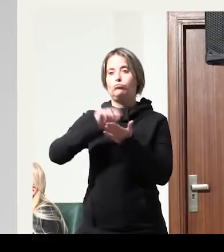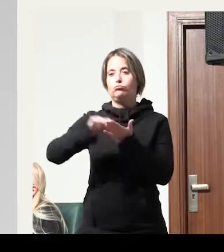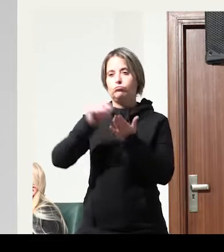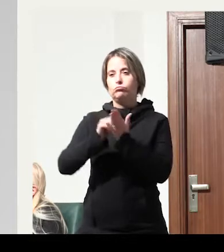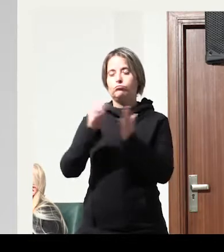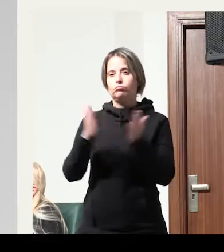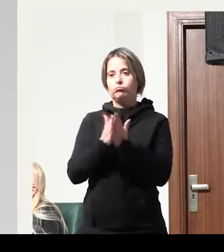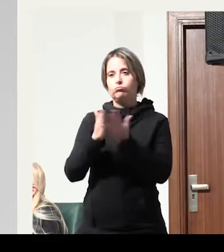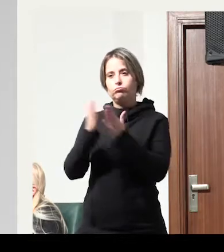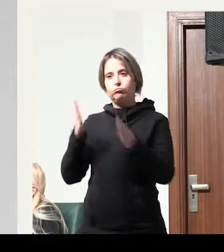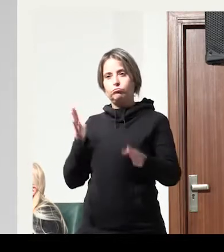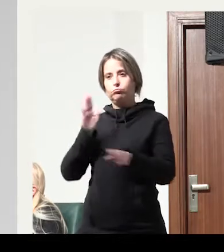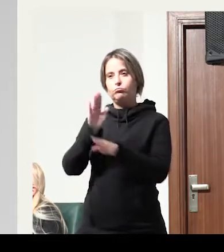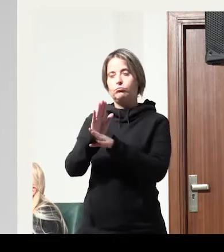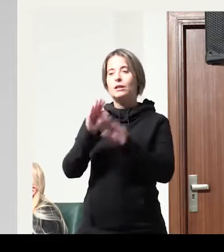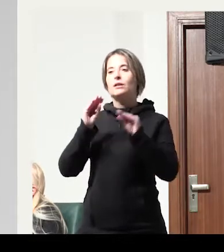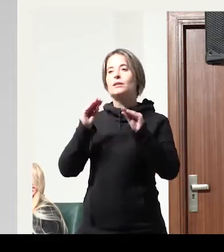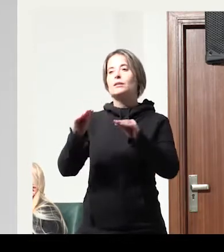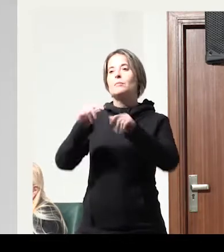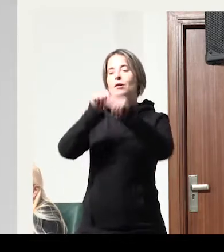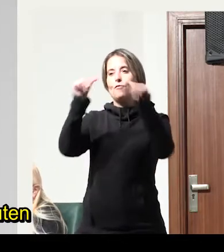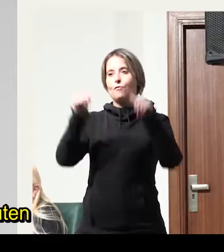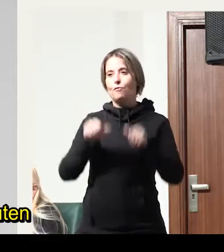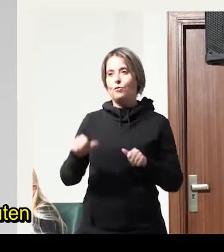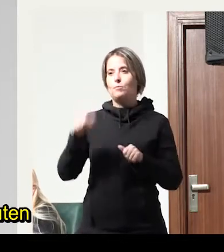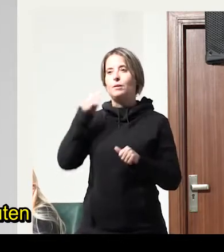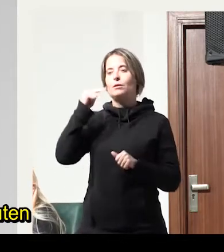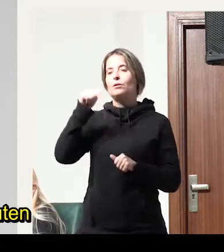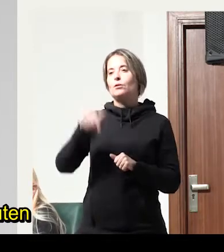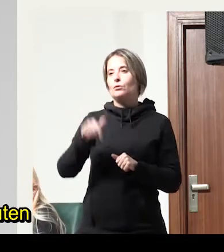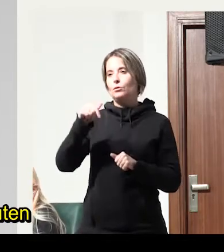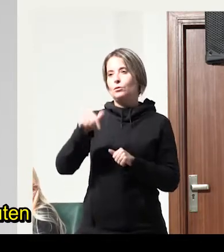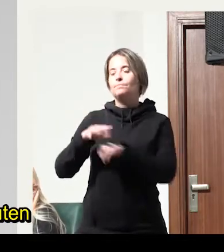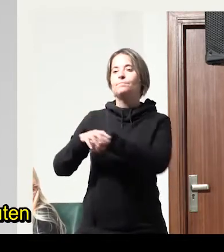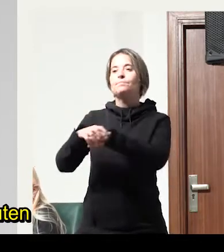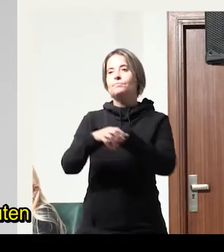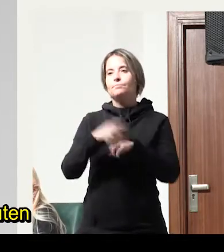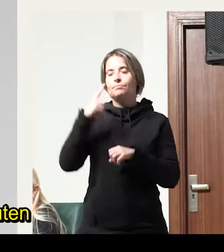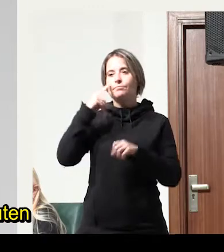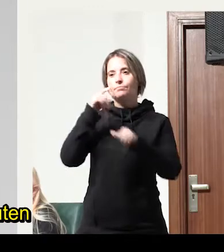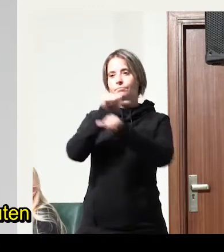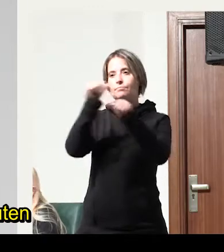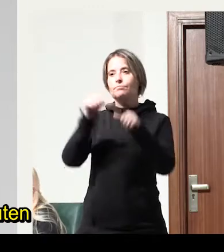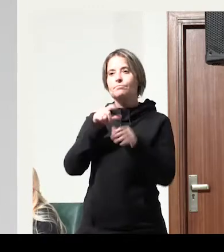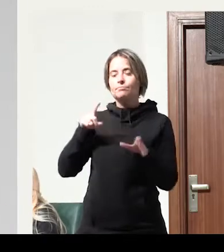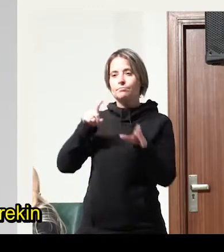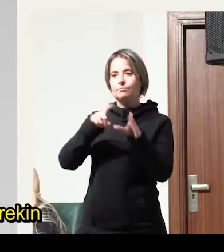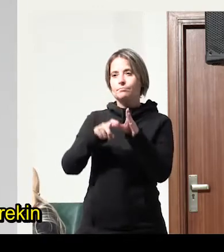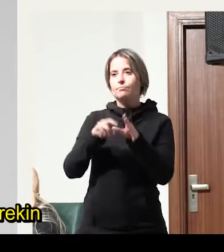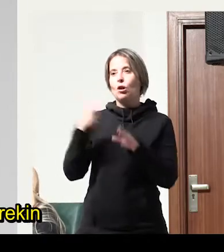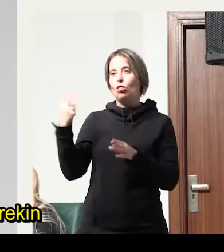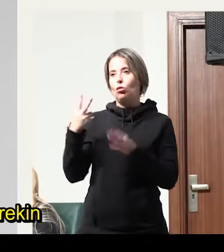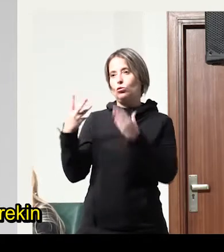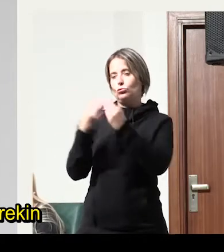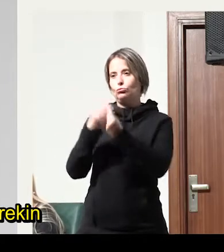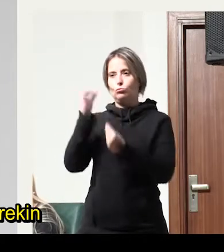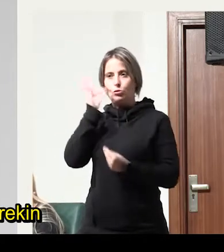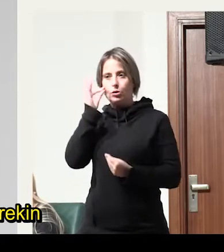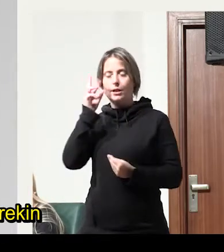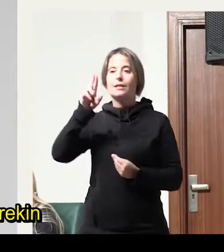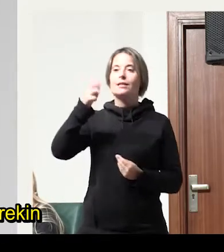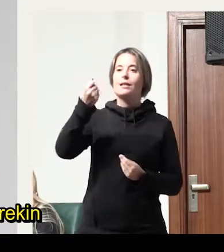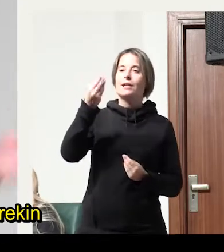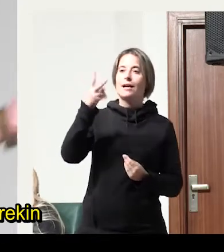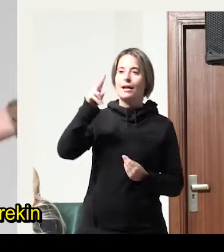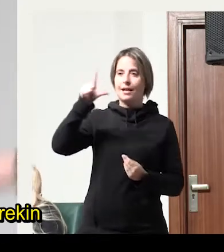modu batean, lagunarteko solasaldian bizan zarearen parte hartzen duten bi emakumerekin, Raquel Belez